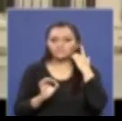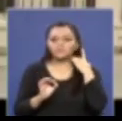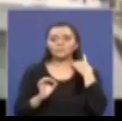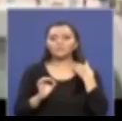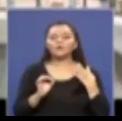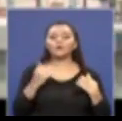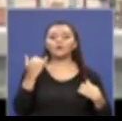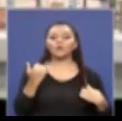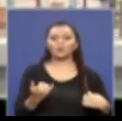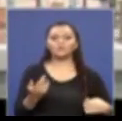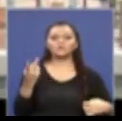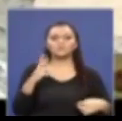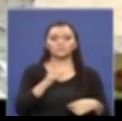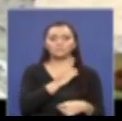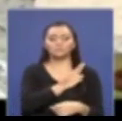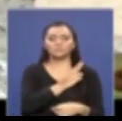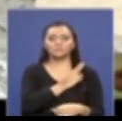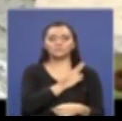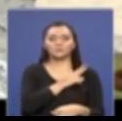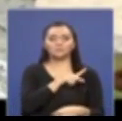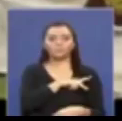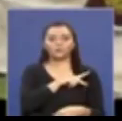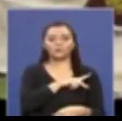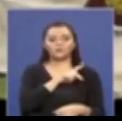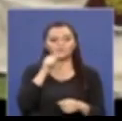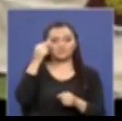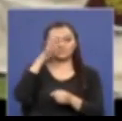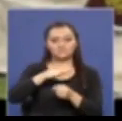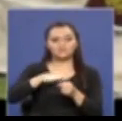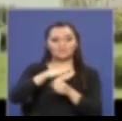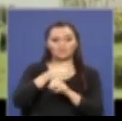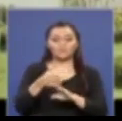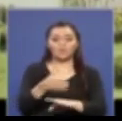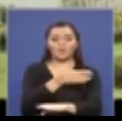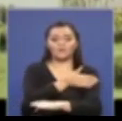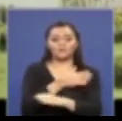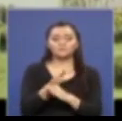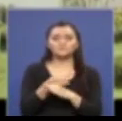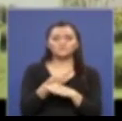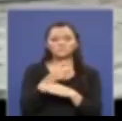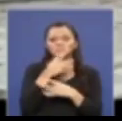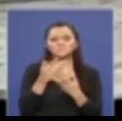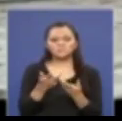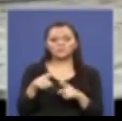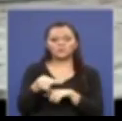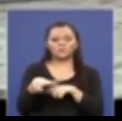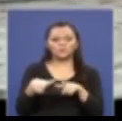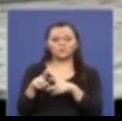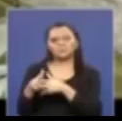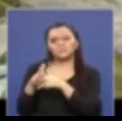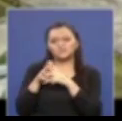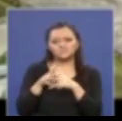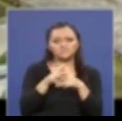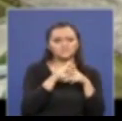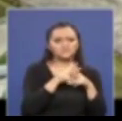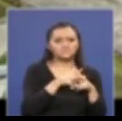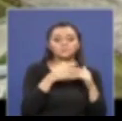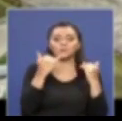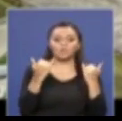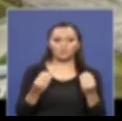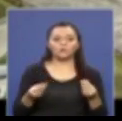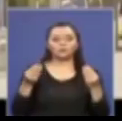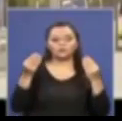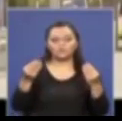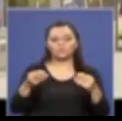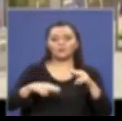Obras como el campus de la Universidad Politécnica Estatal, que anteriormente funcionaba en establecimientos prestados, pero que ahora